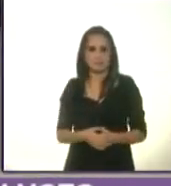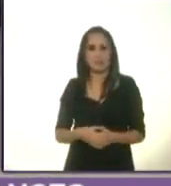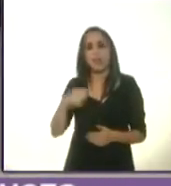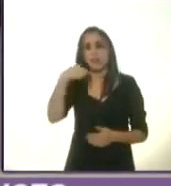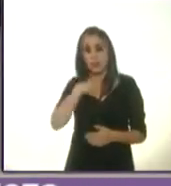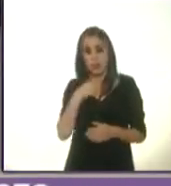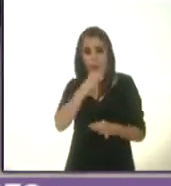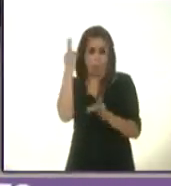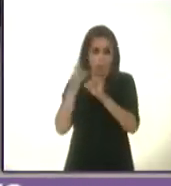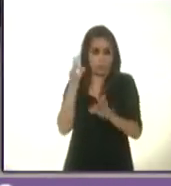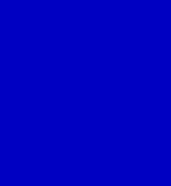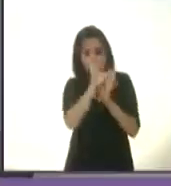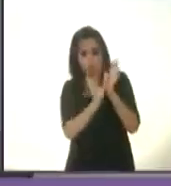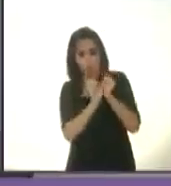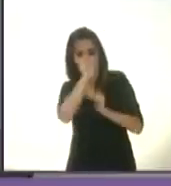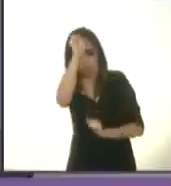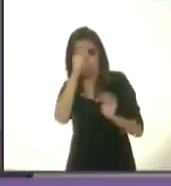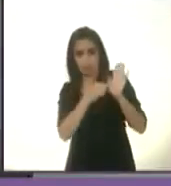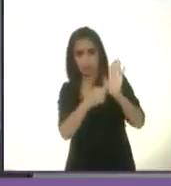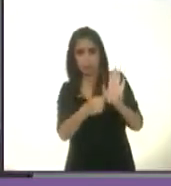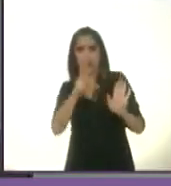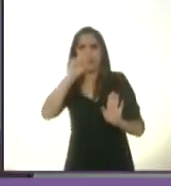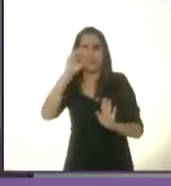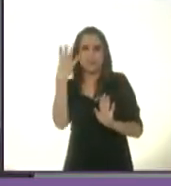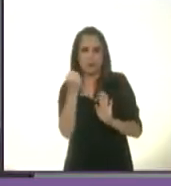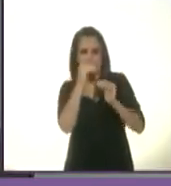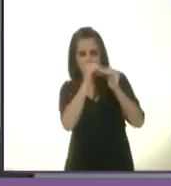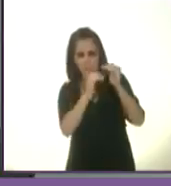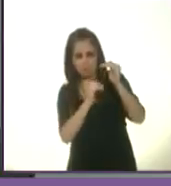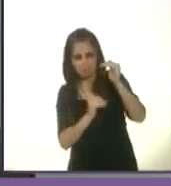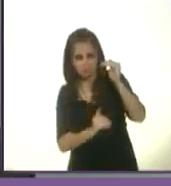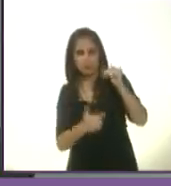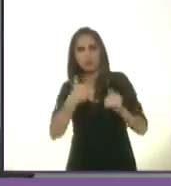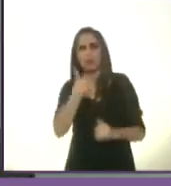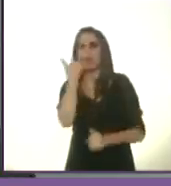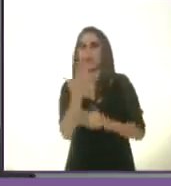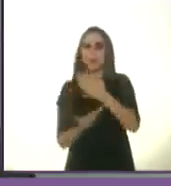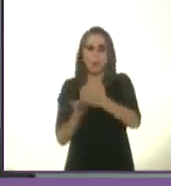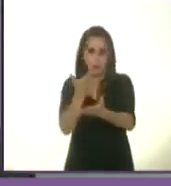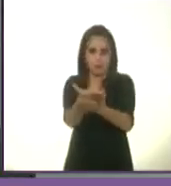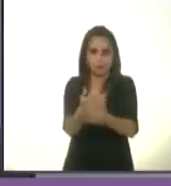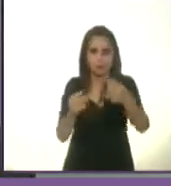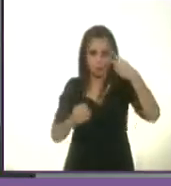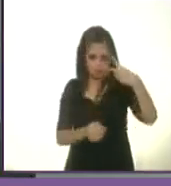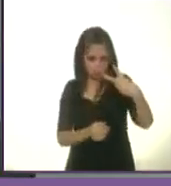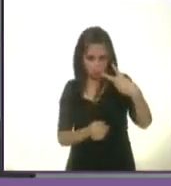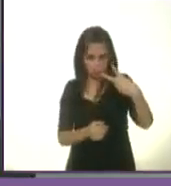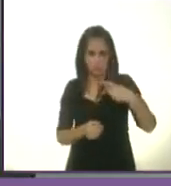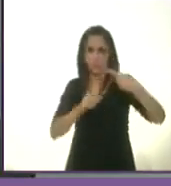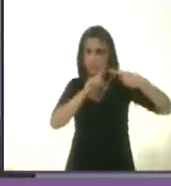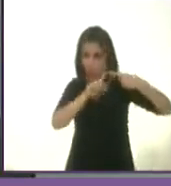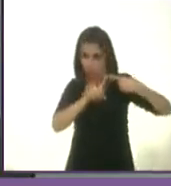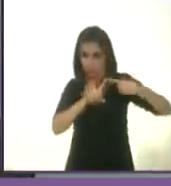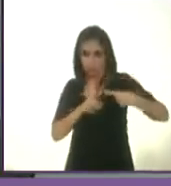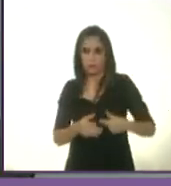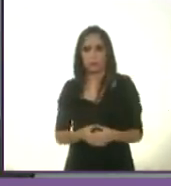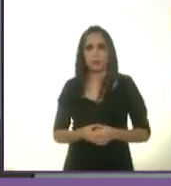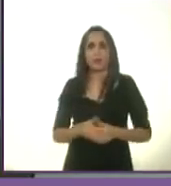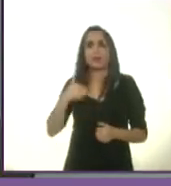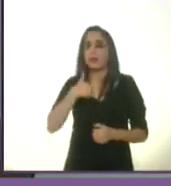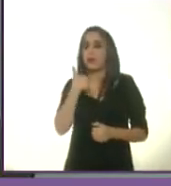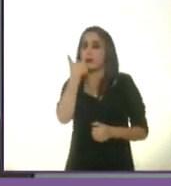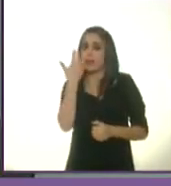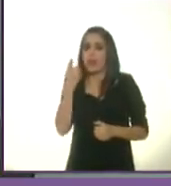constitución en lo relativo a los 39 transitorios yo quiero hacer una propuesta dos propuestas uno integrar